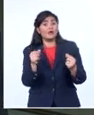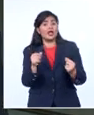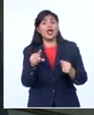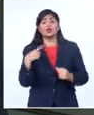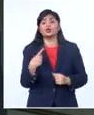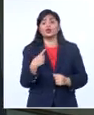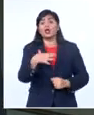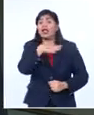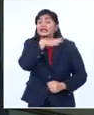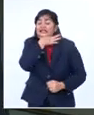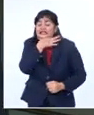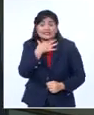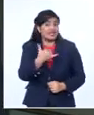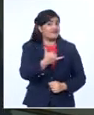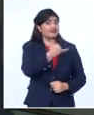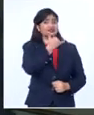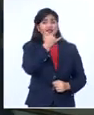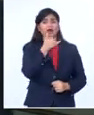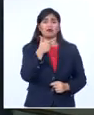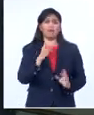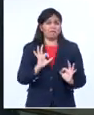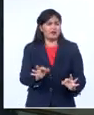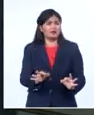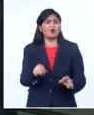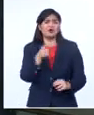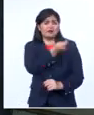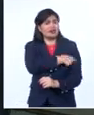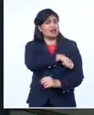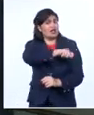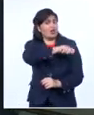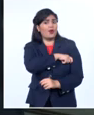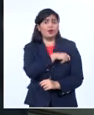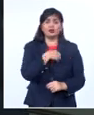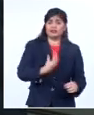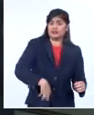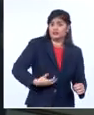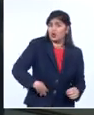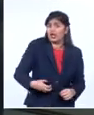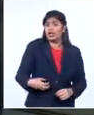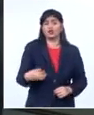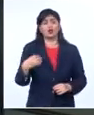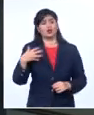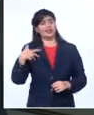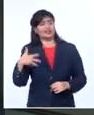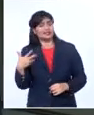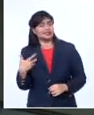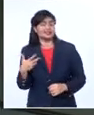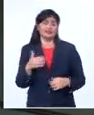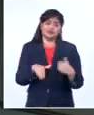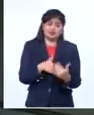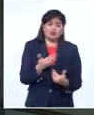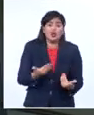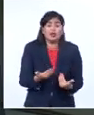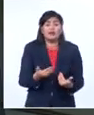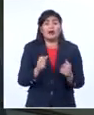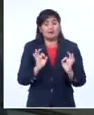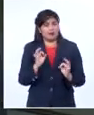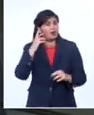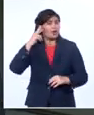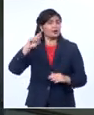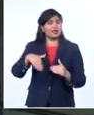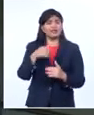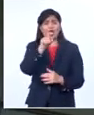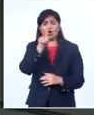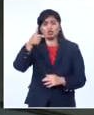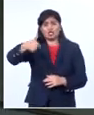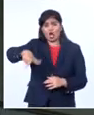van a tratar de provocar que la población se irrite y sean capaces de provocar situaciones como las que el 11 de julio fueron